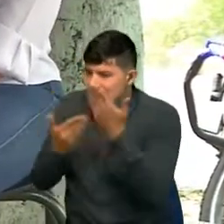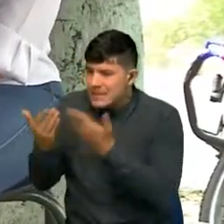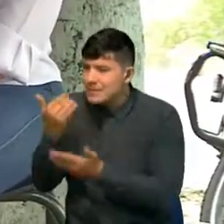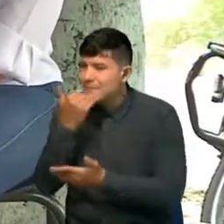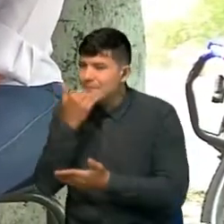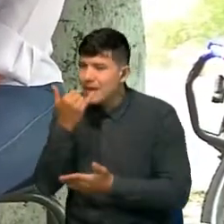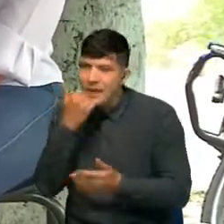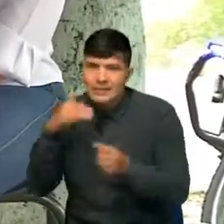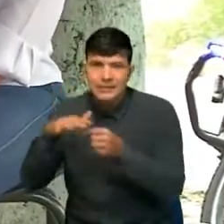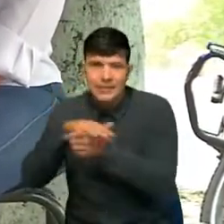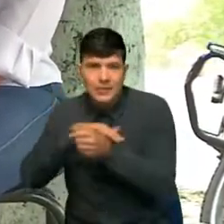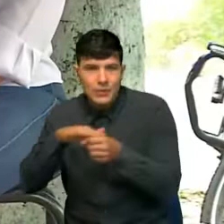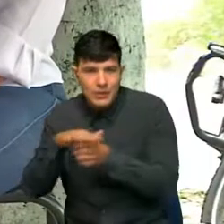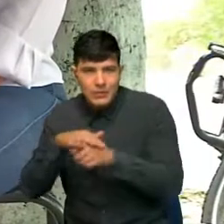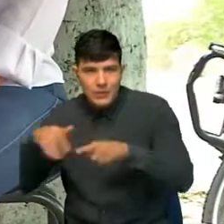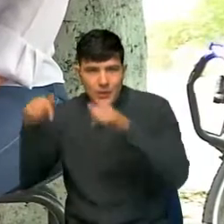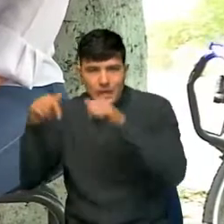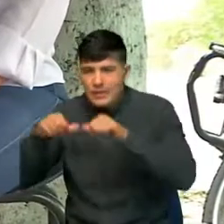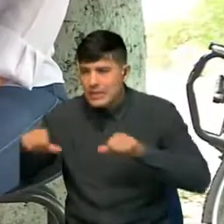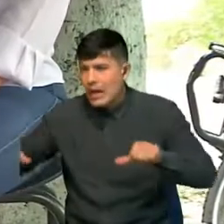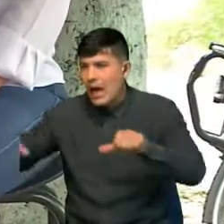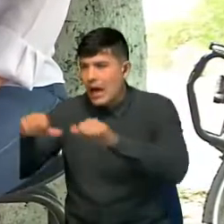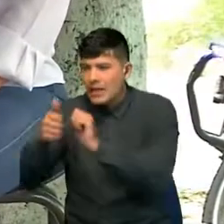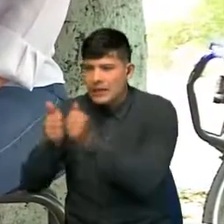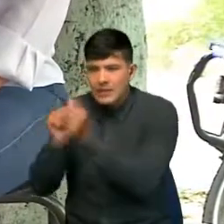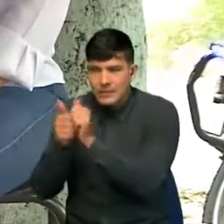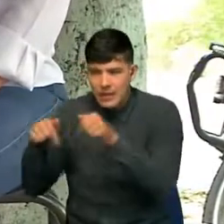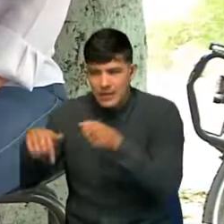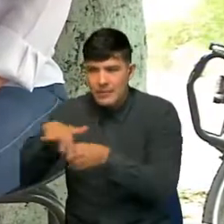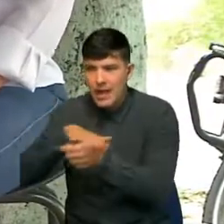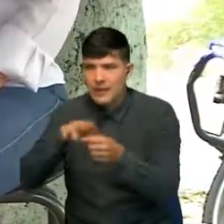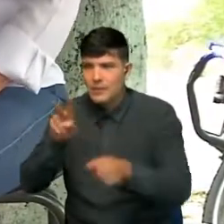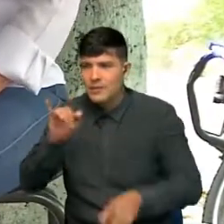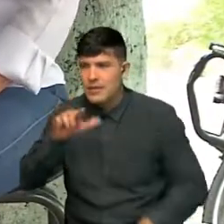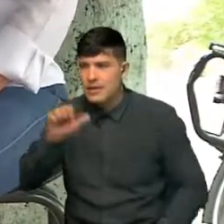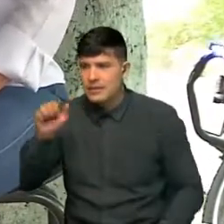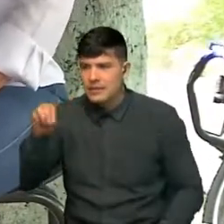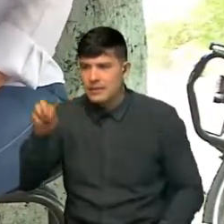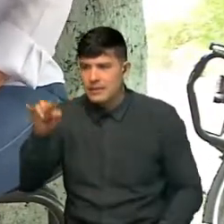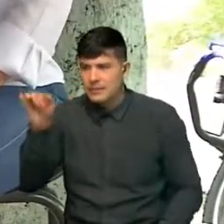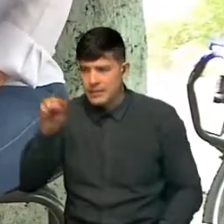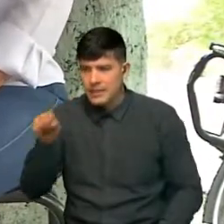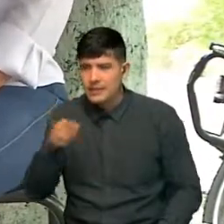que está pasando actualmente en los escenarios deportivos del barrio Villampis. Veamos la siguiente.